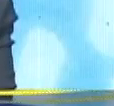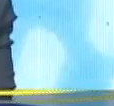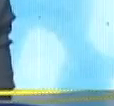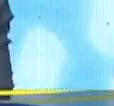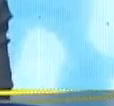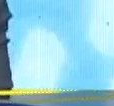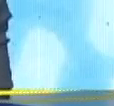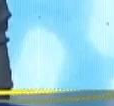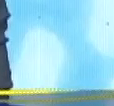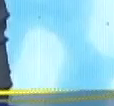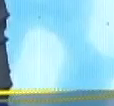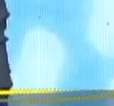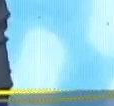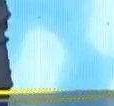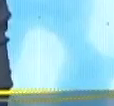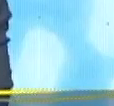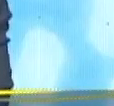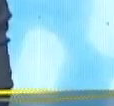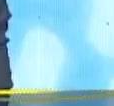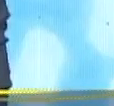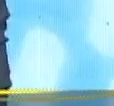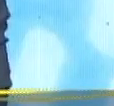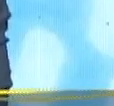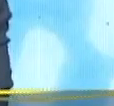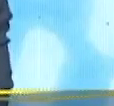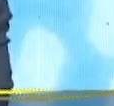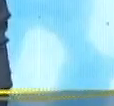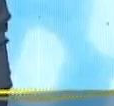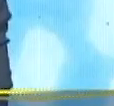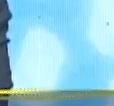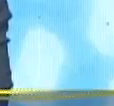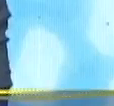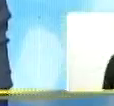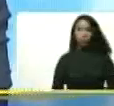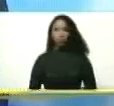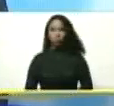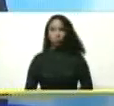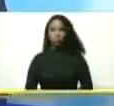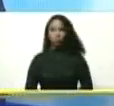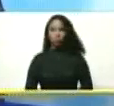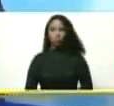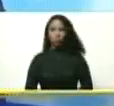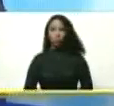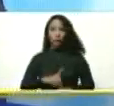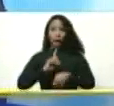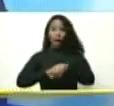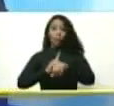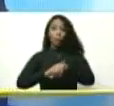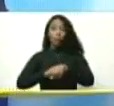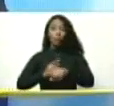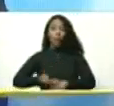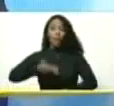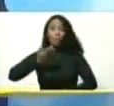antes ni después, sino como uno va a pasar la página, la tiene que pasar en el momento preciso.